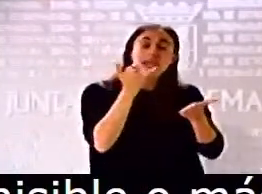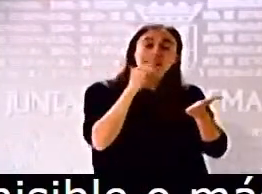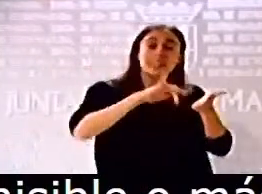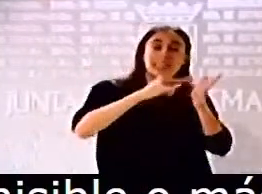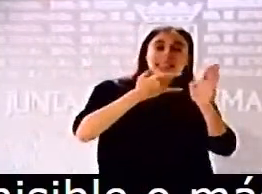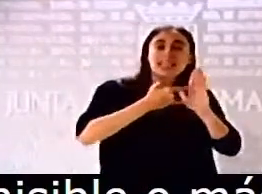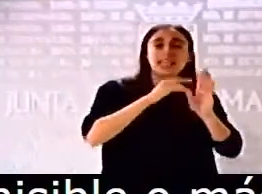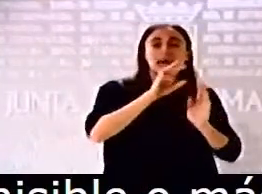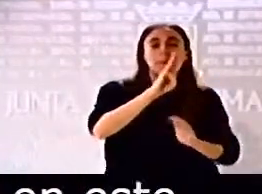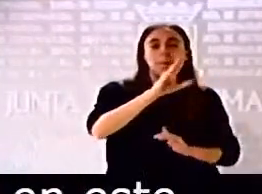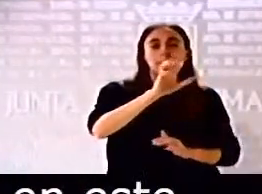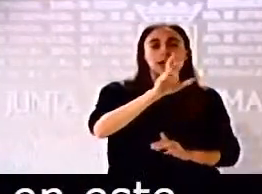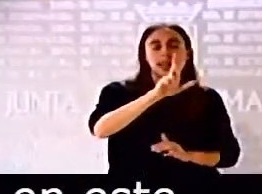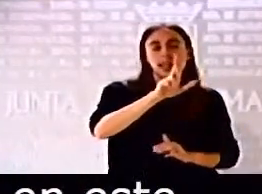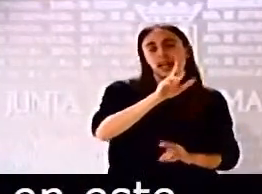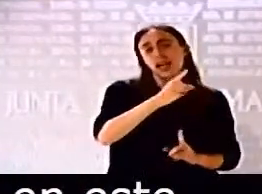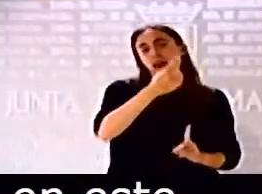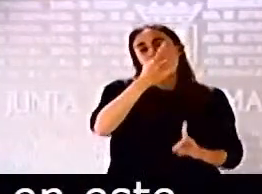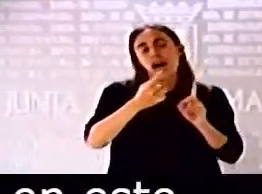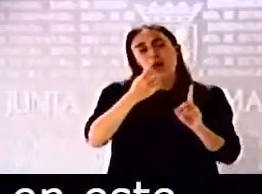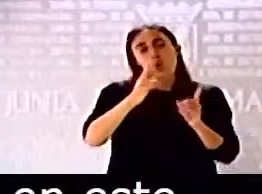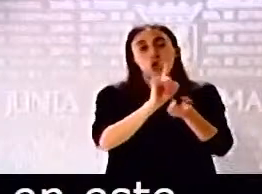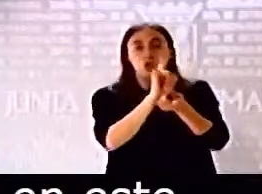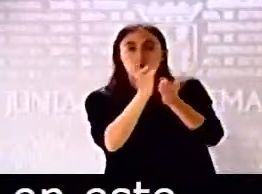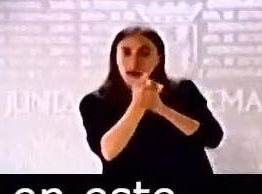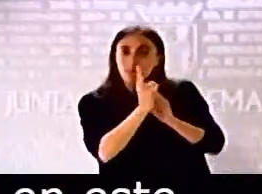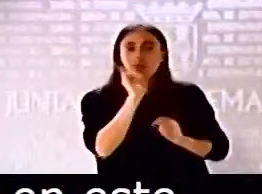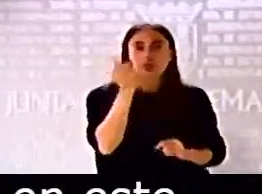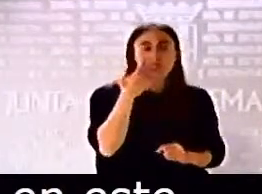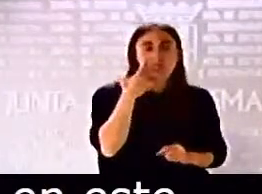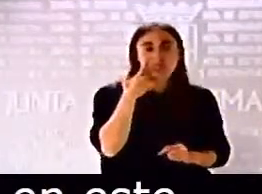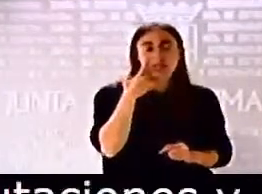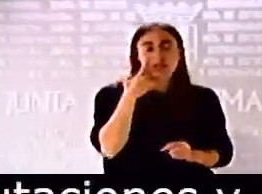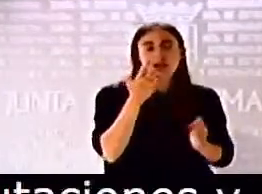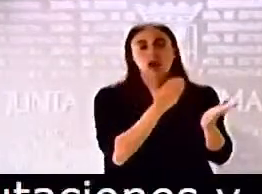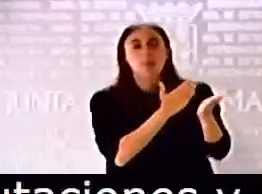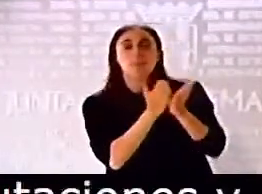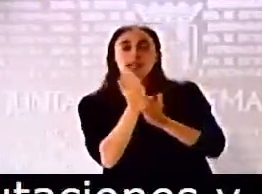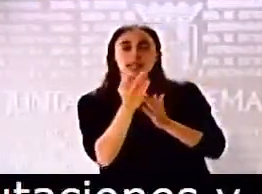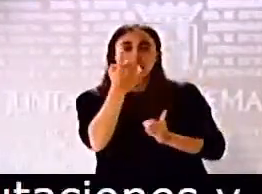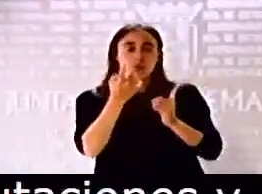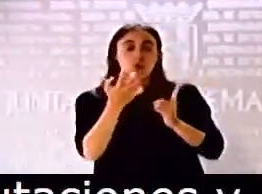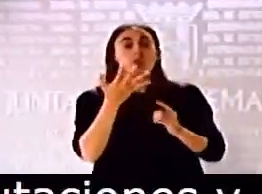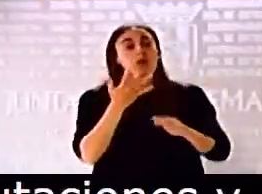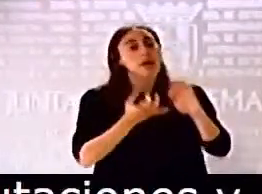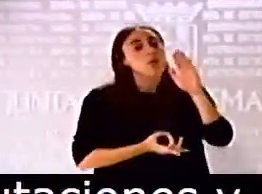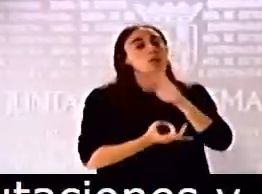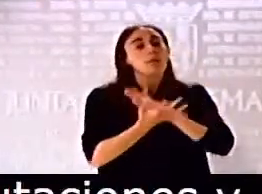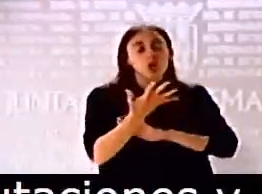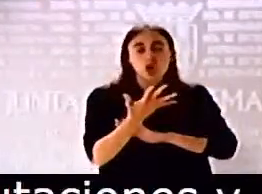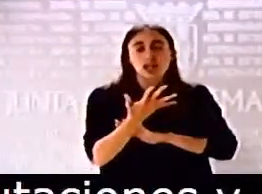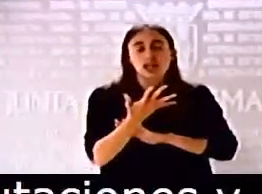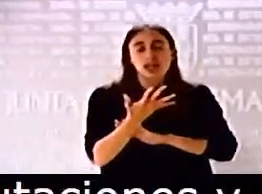mutaciones y que nos identifican determinadas variantes. Es lo que hemos hecho con el brote